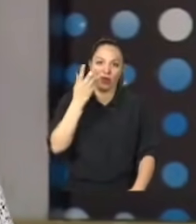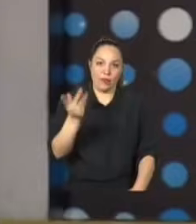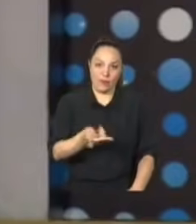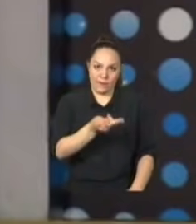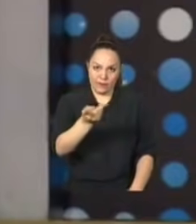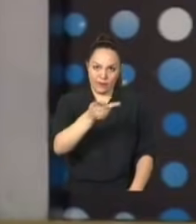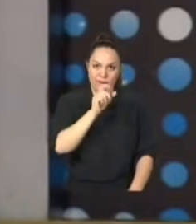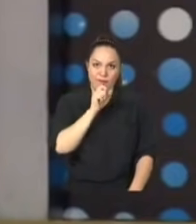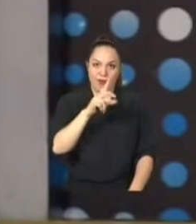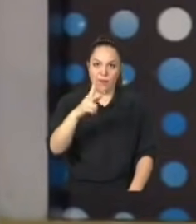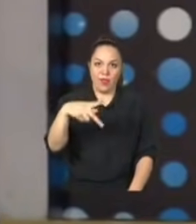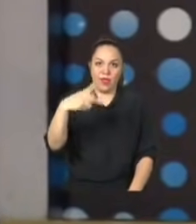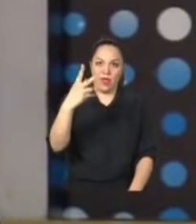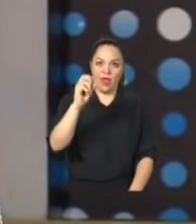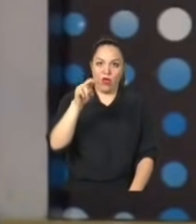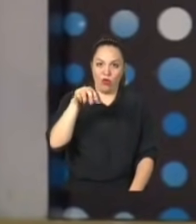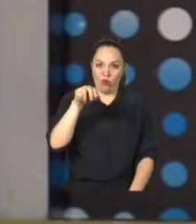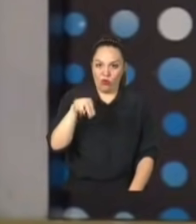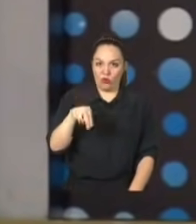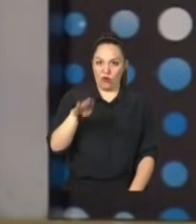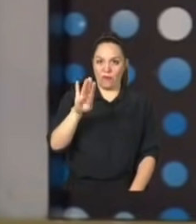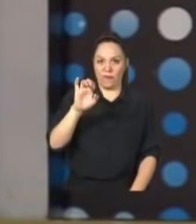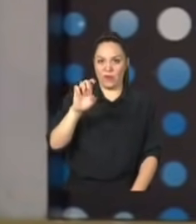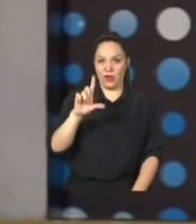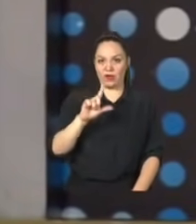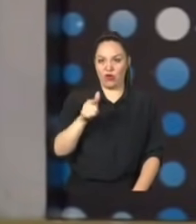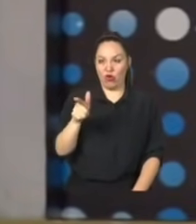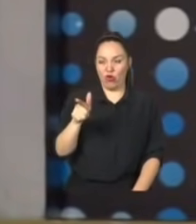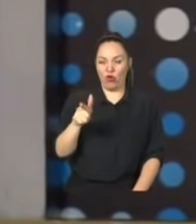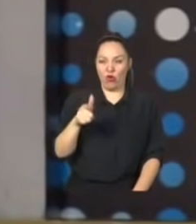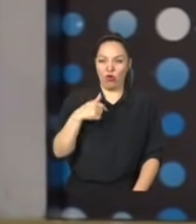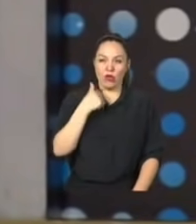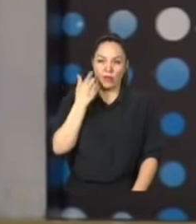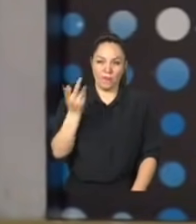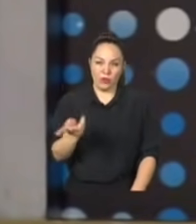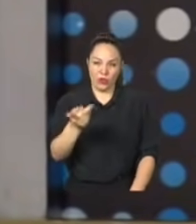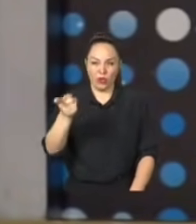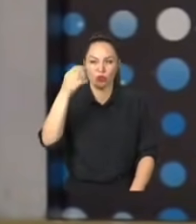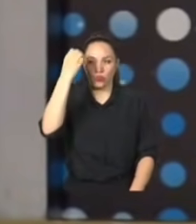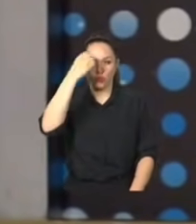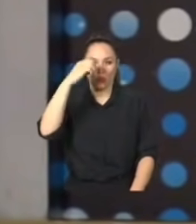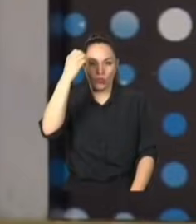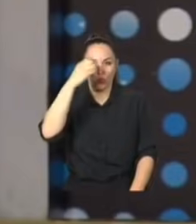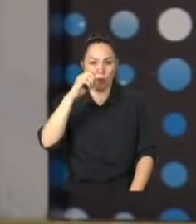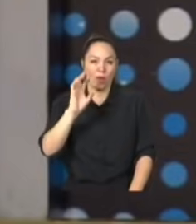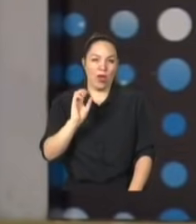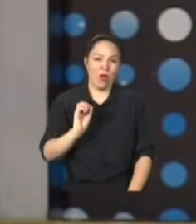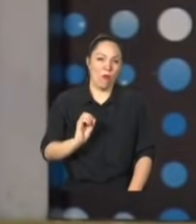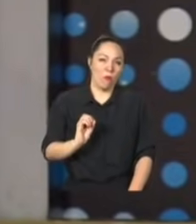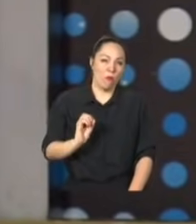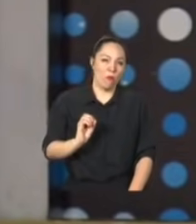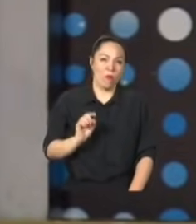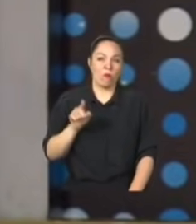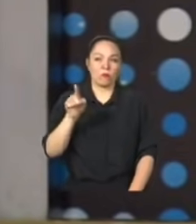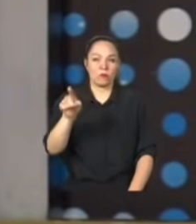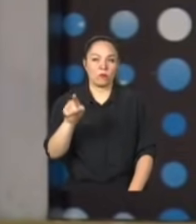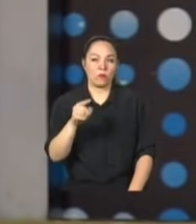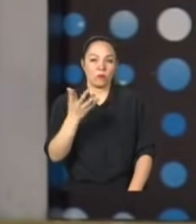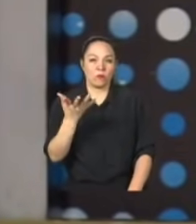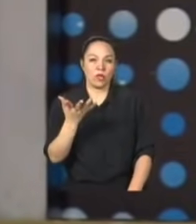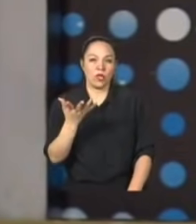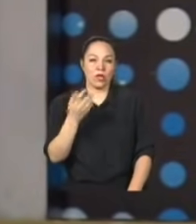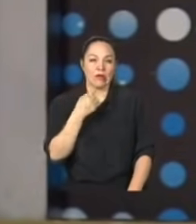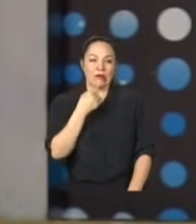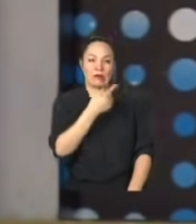también a Conan Vic. Yo quiero preguntarte, ¿tú qué opinas o qué mejoras